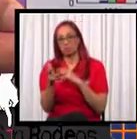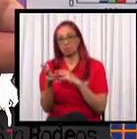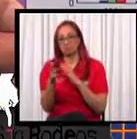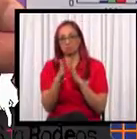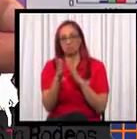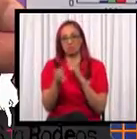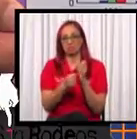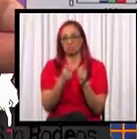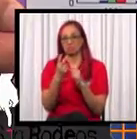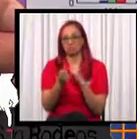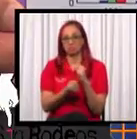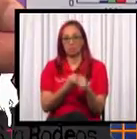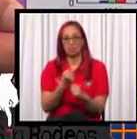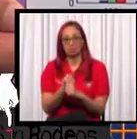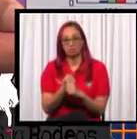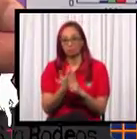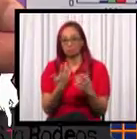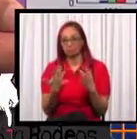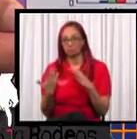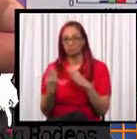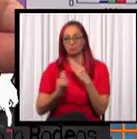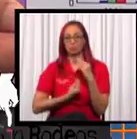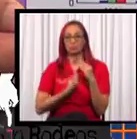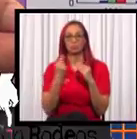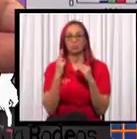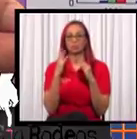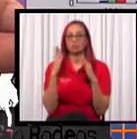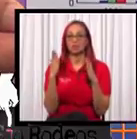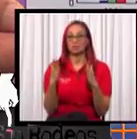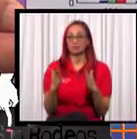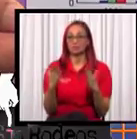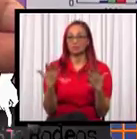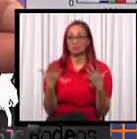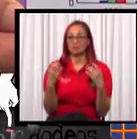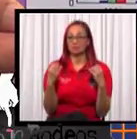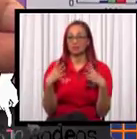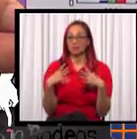dos años, el productor costarricense perdiera fincas,